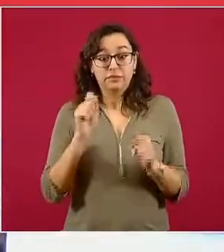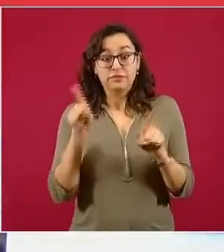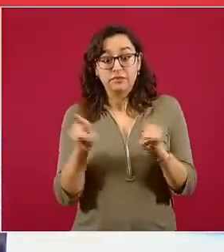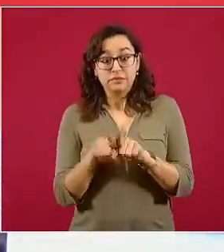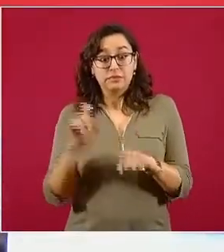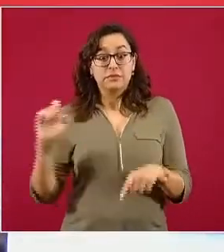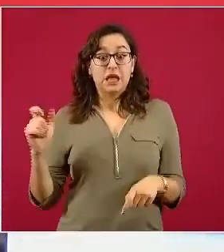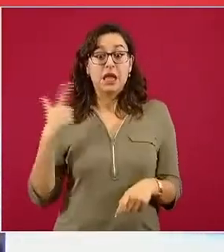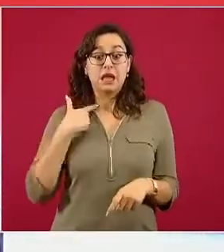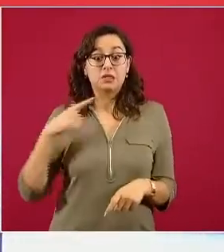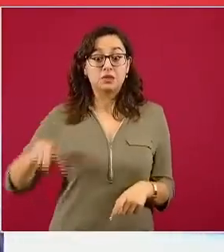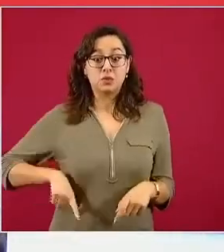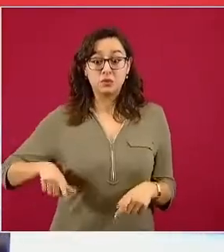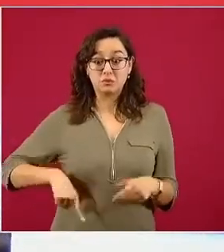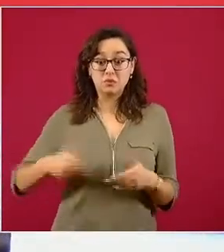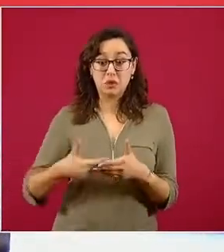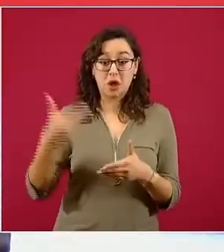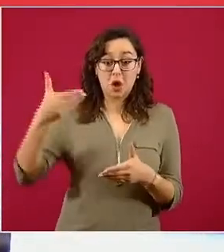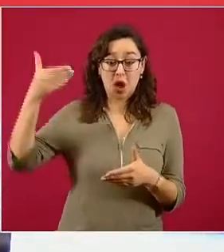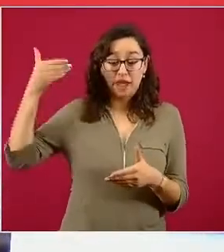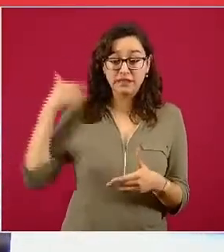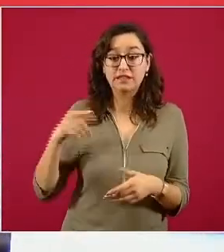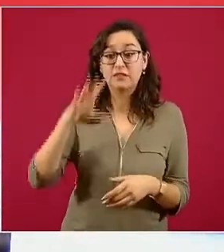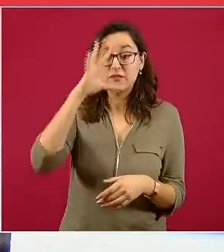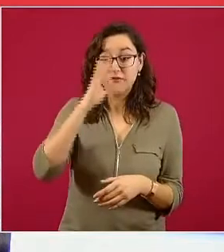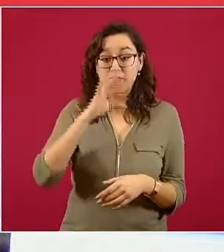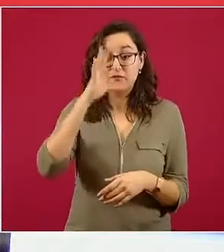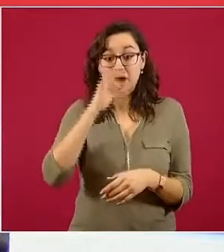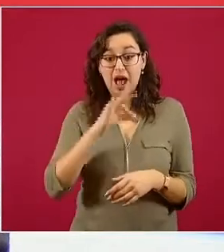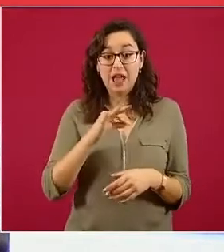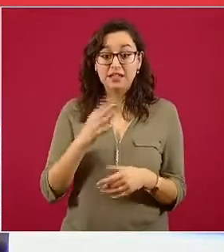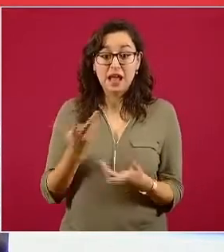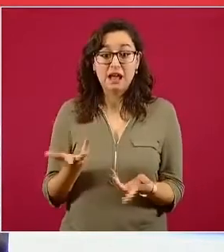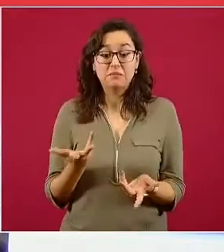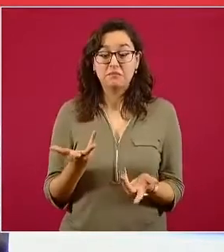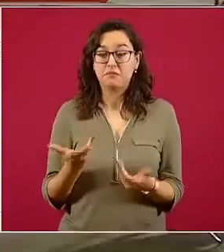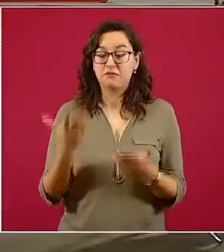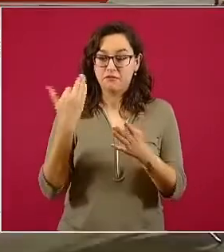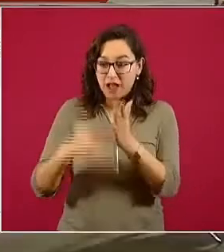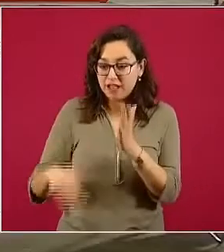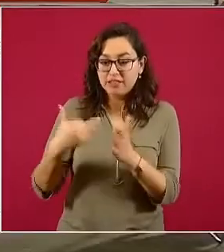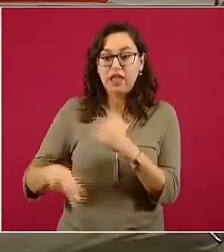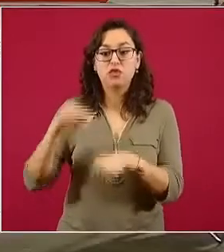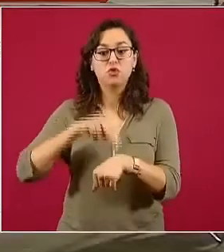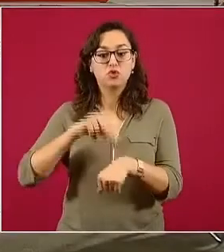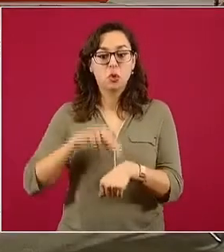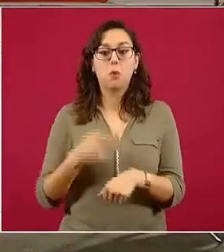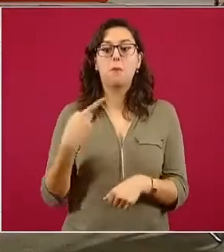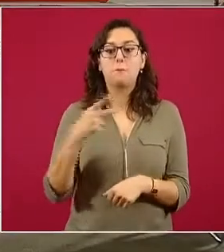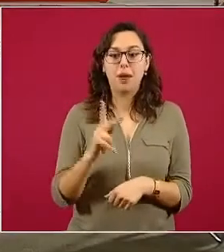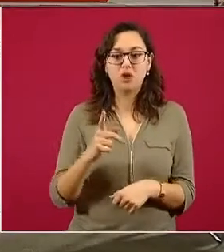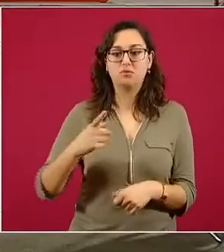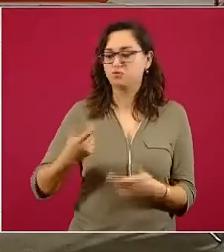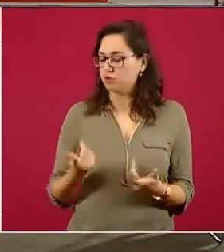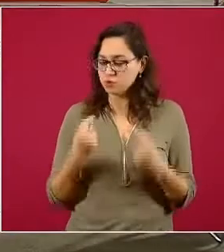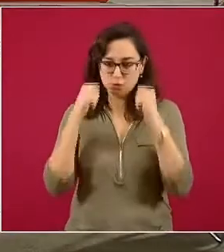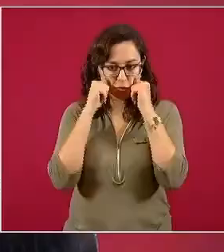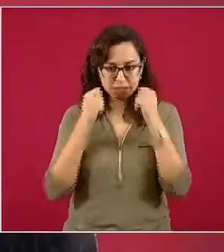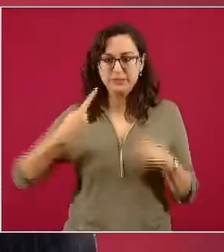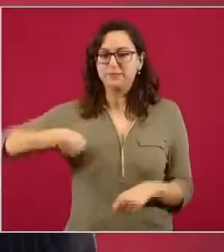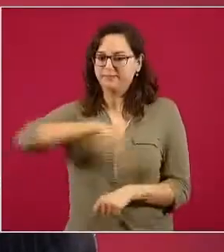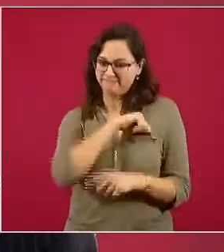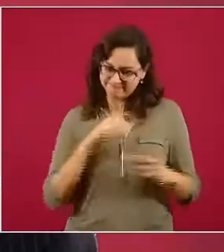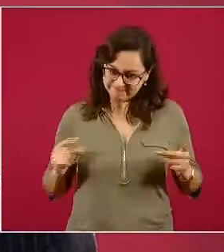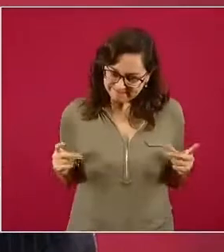administraciones previas. Y aún así se ha podido responder, y siempre es oportuno volver a agradecer, y lo haremos